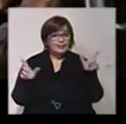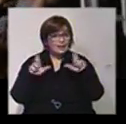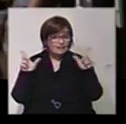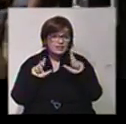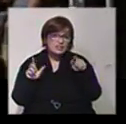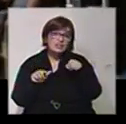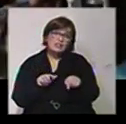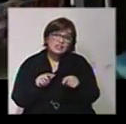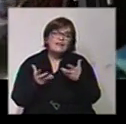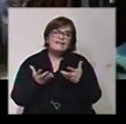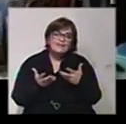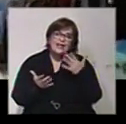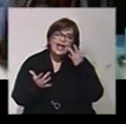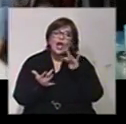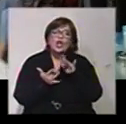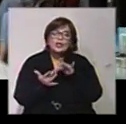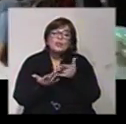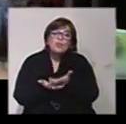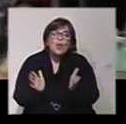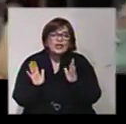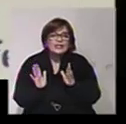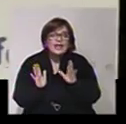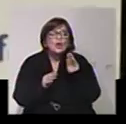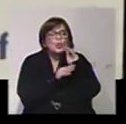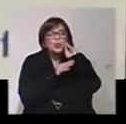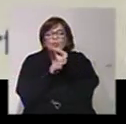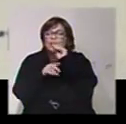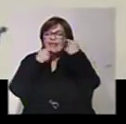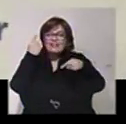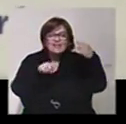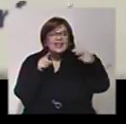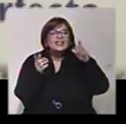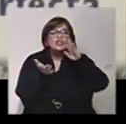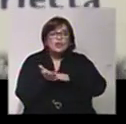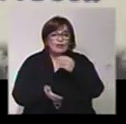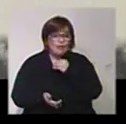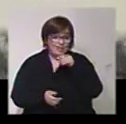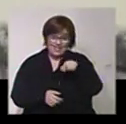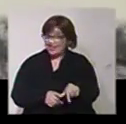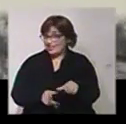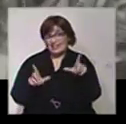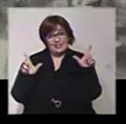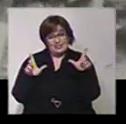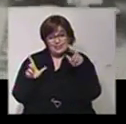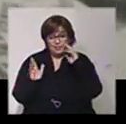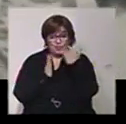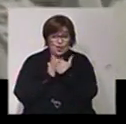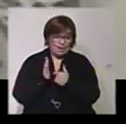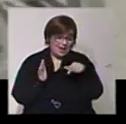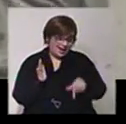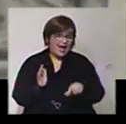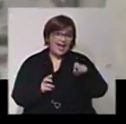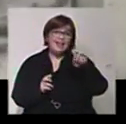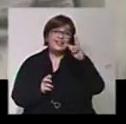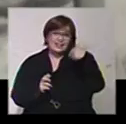hizo fue intentar acercarse, como estamos viendo ahora, a distintas culturas a través de la gastronomía. De eso se trata el programa que vemos acá en